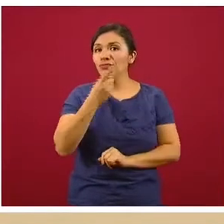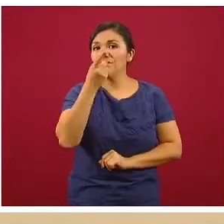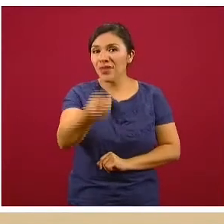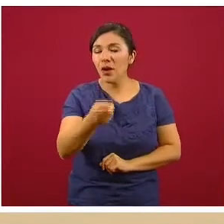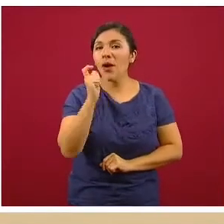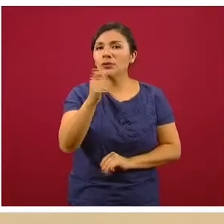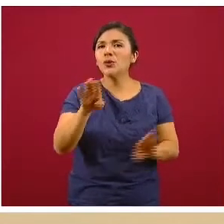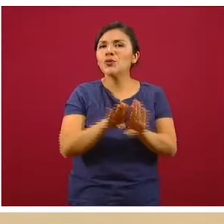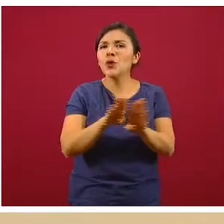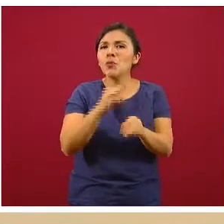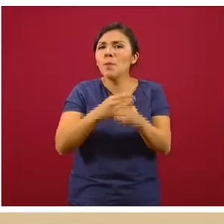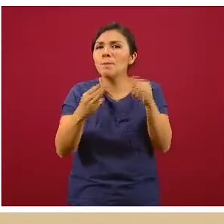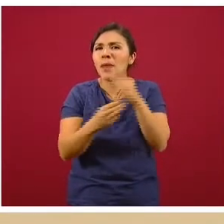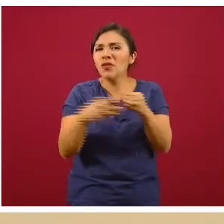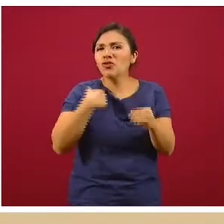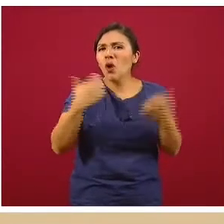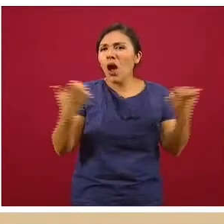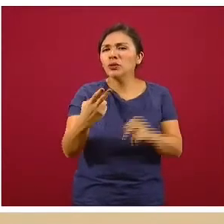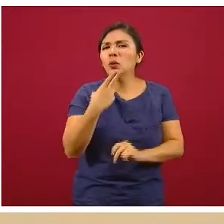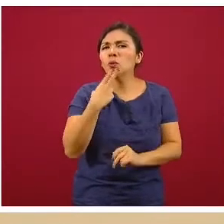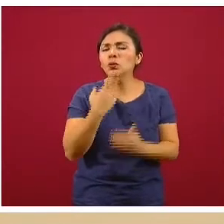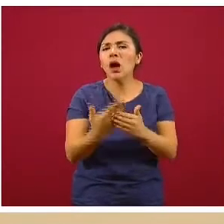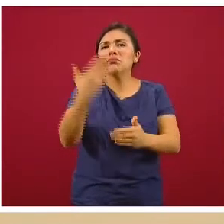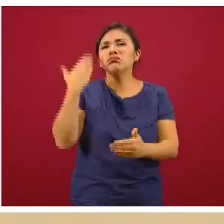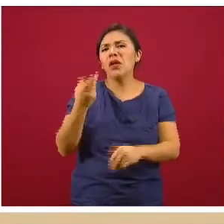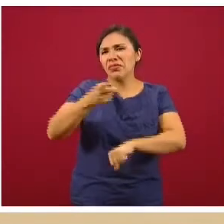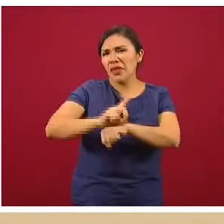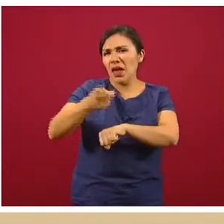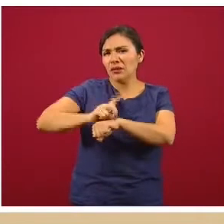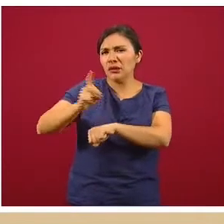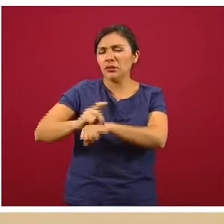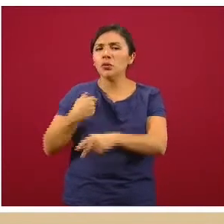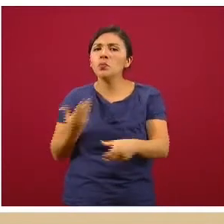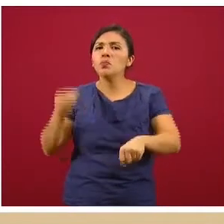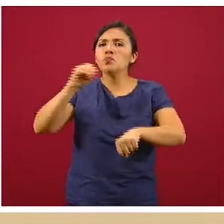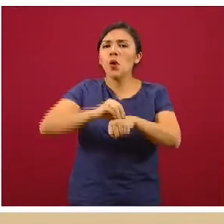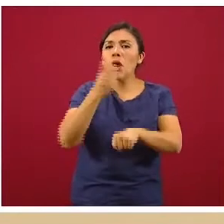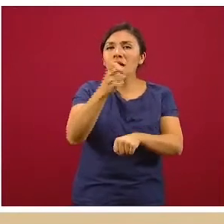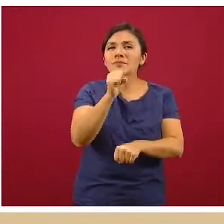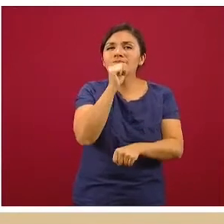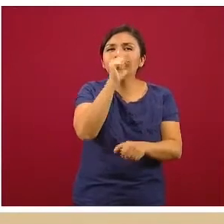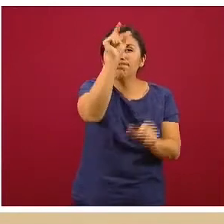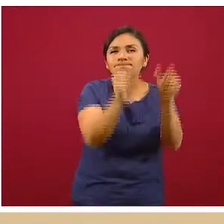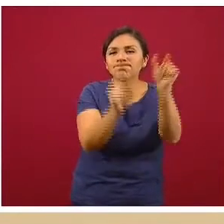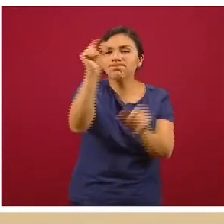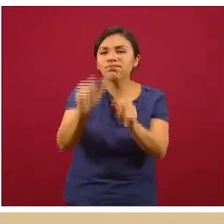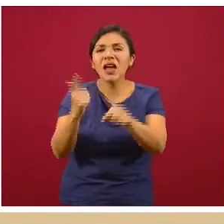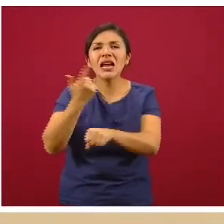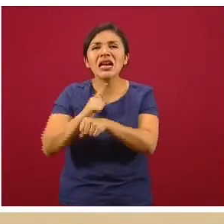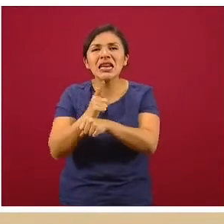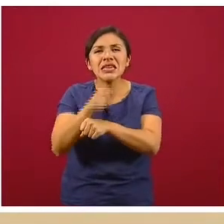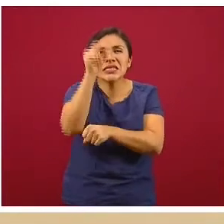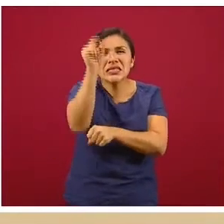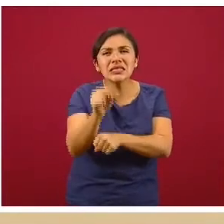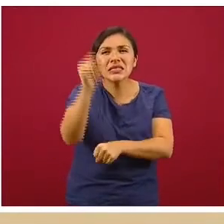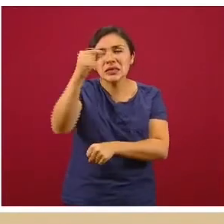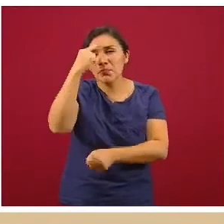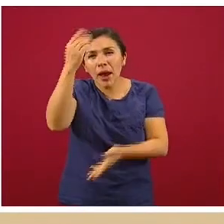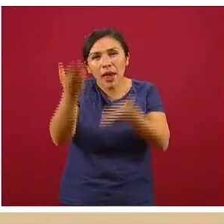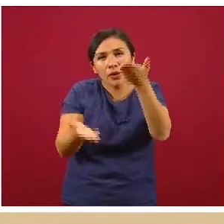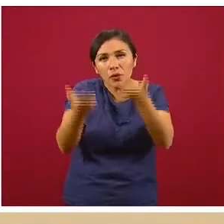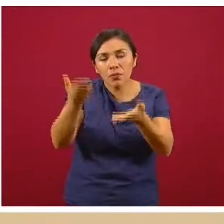la metodología que estamos usando desde hace unos pocos días, cuando incorporamos estas barras grises como punto de